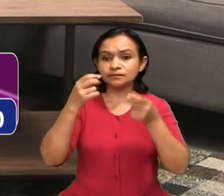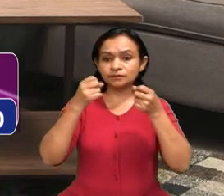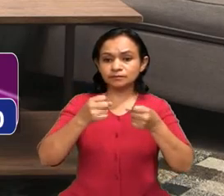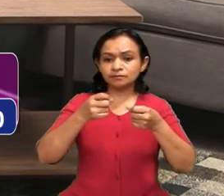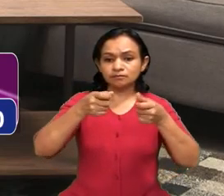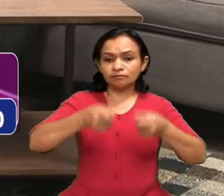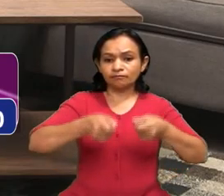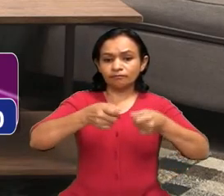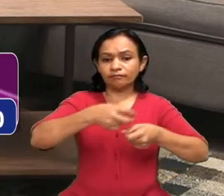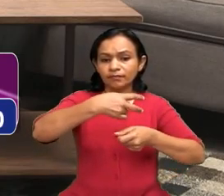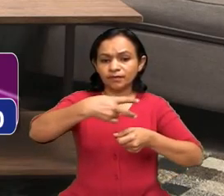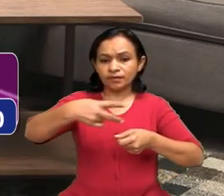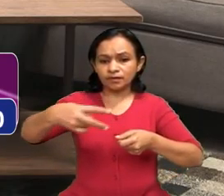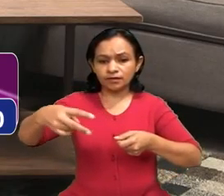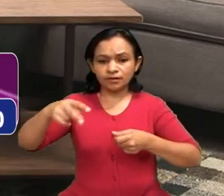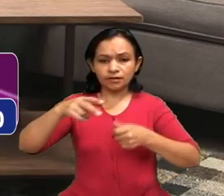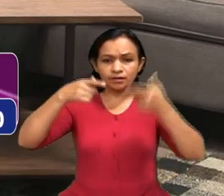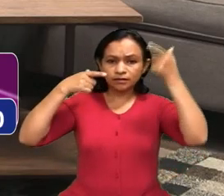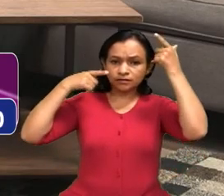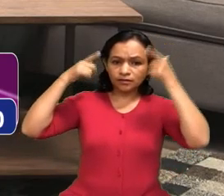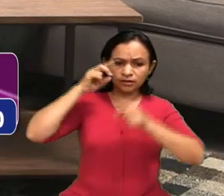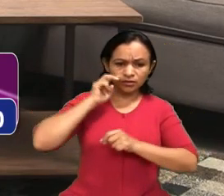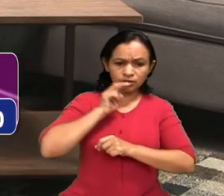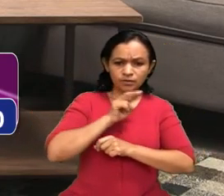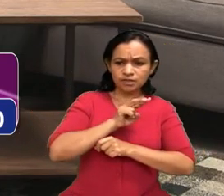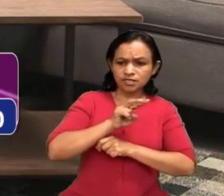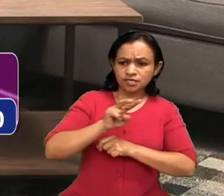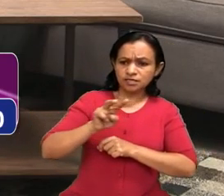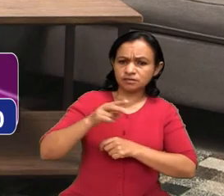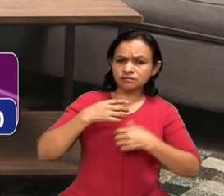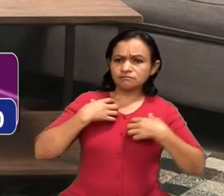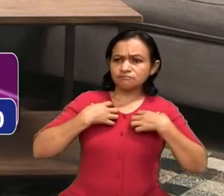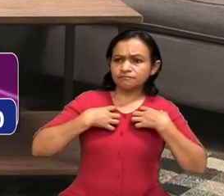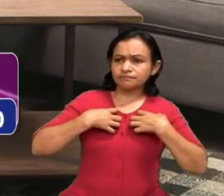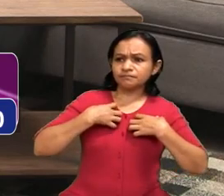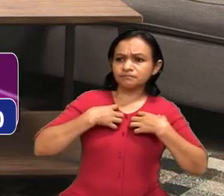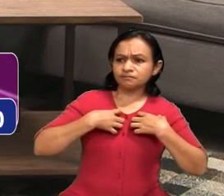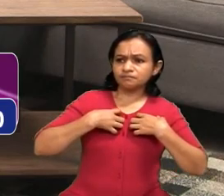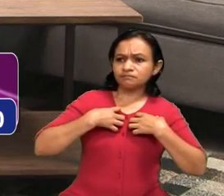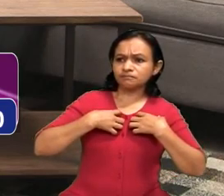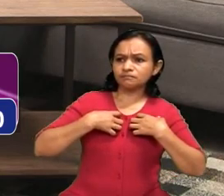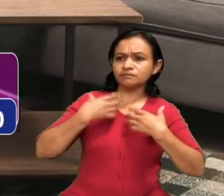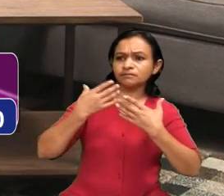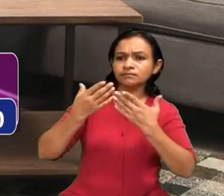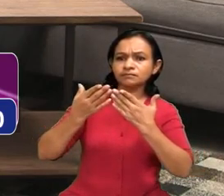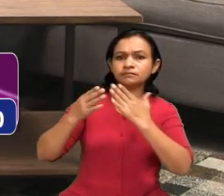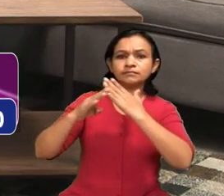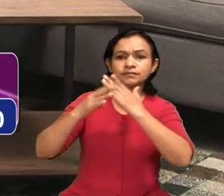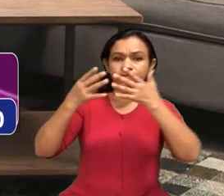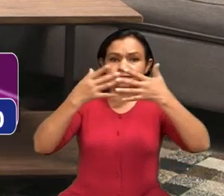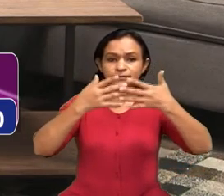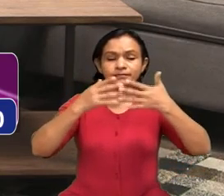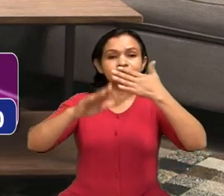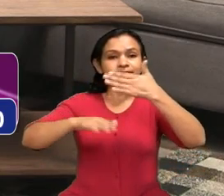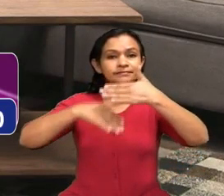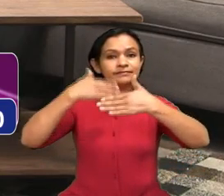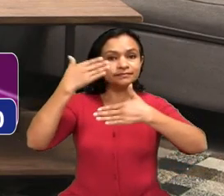Y ahí nace su rebelión antiimperialista, que va a ser consolidada después con